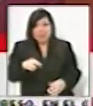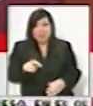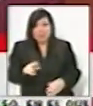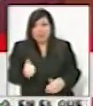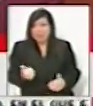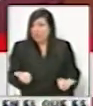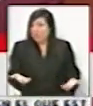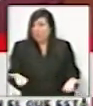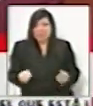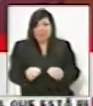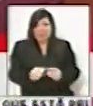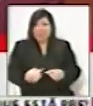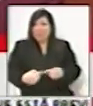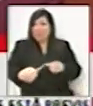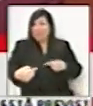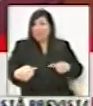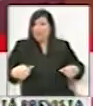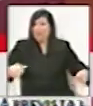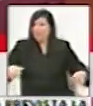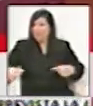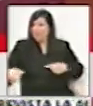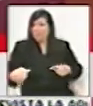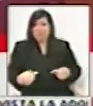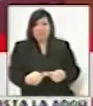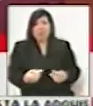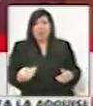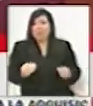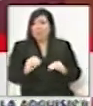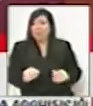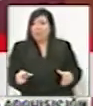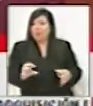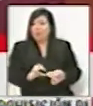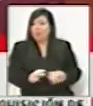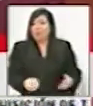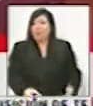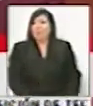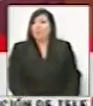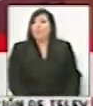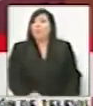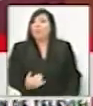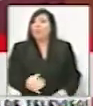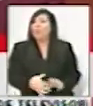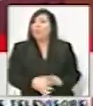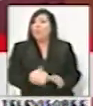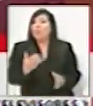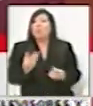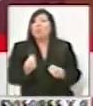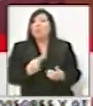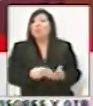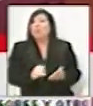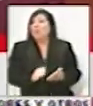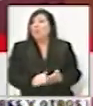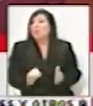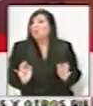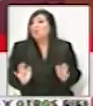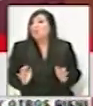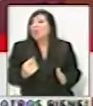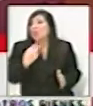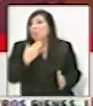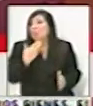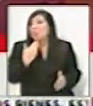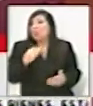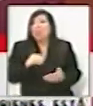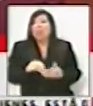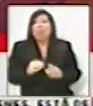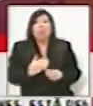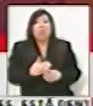a pesar de las mil discrepancias que tiene con sus colegas de bancada, se van a mantener unidos a ese registro y a esa historia, a saber por qué, entonces lo que le conviene es